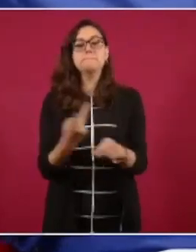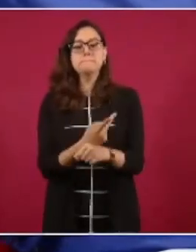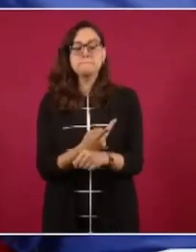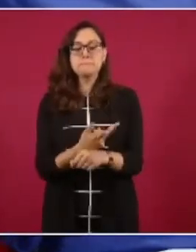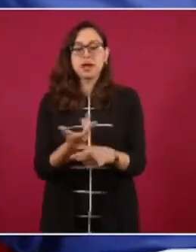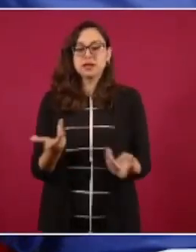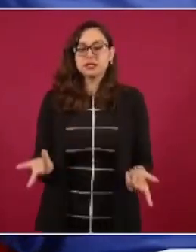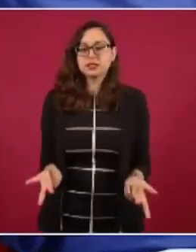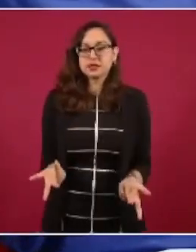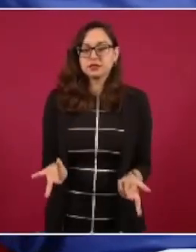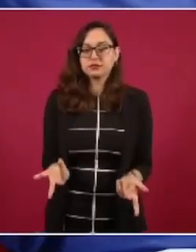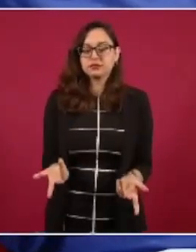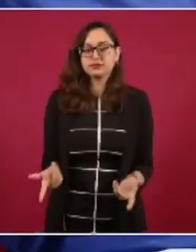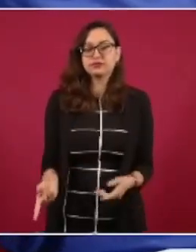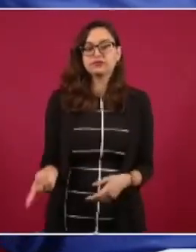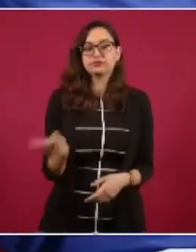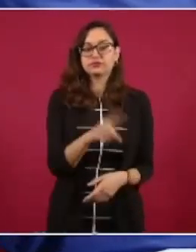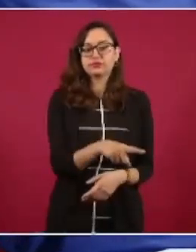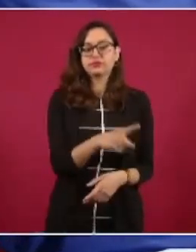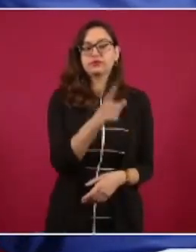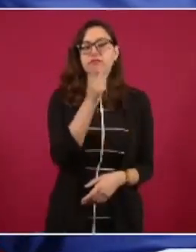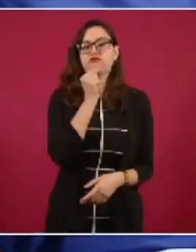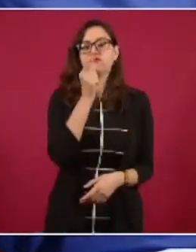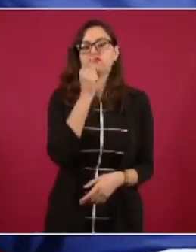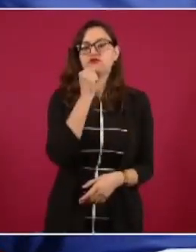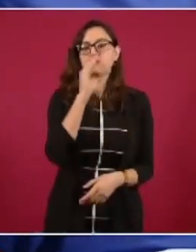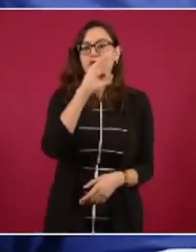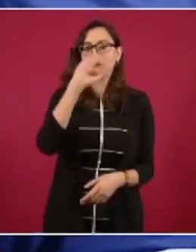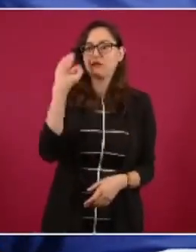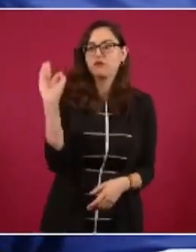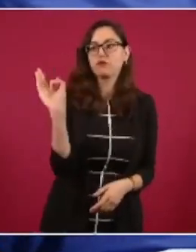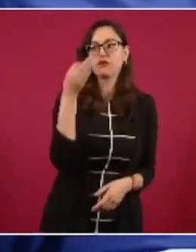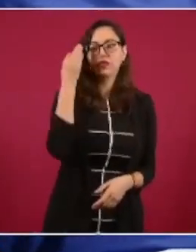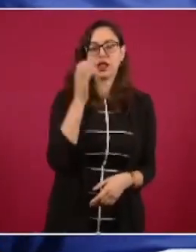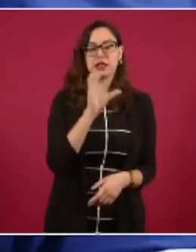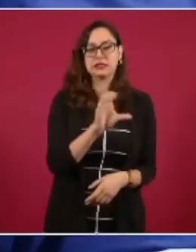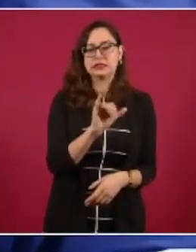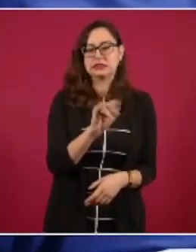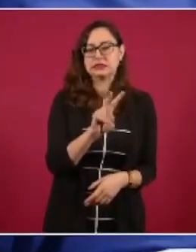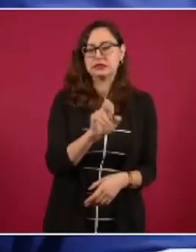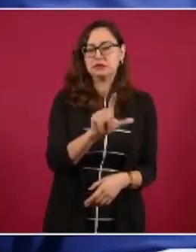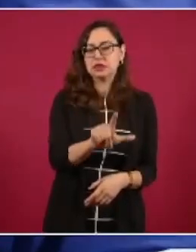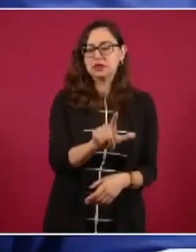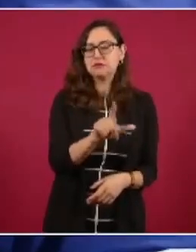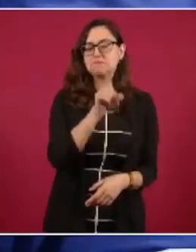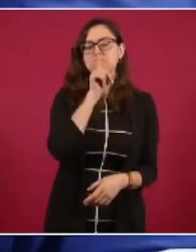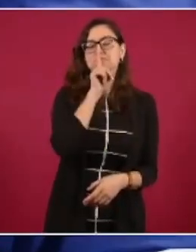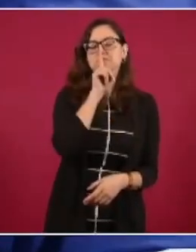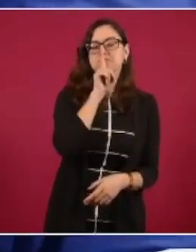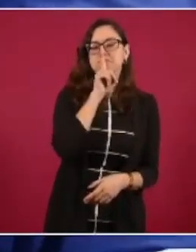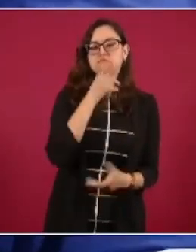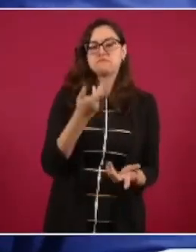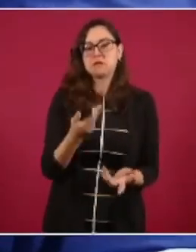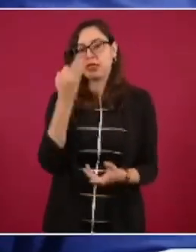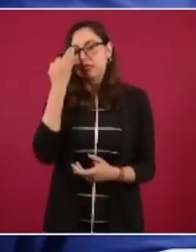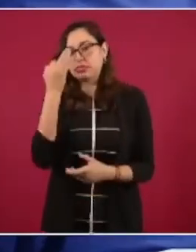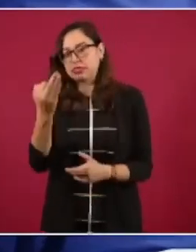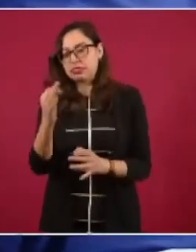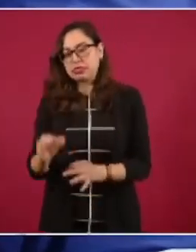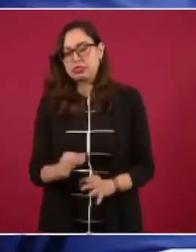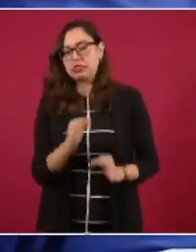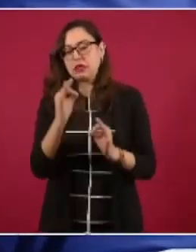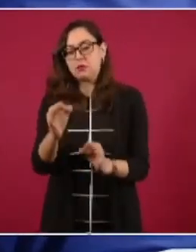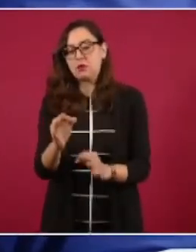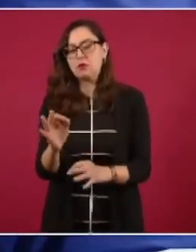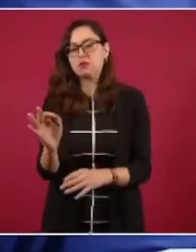una Policía Federal Civil? ¿Es solamente alargar el tiempo o tendría como propósito reforzar algunas